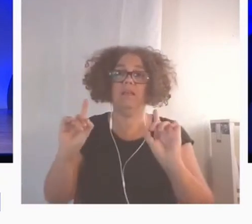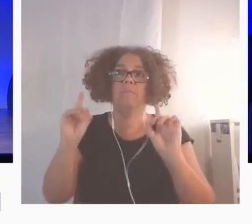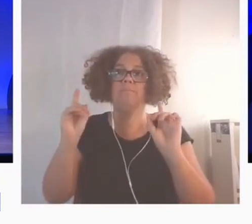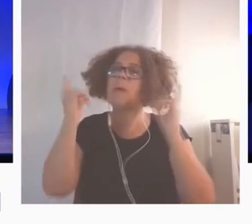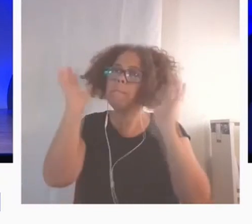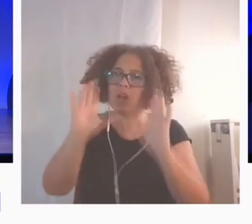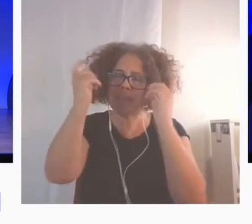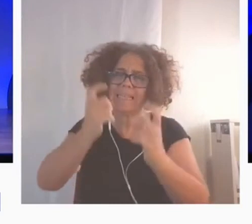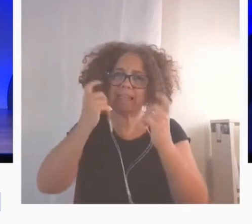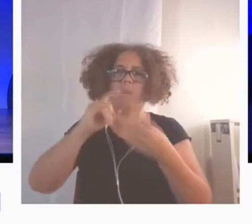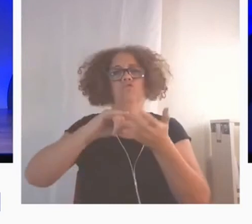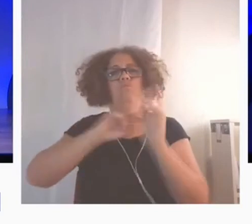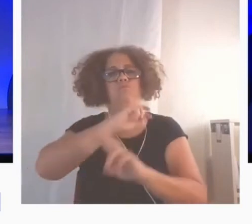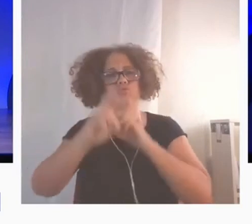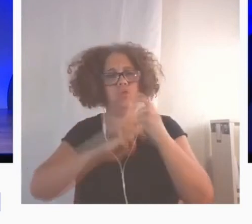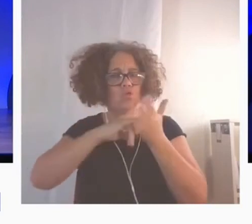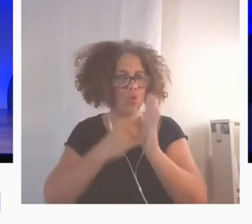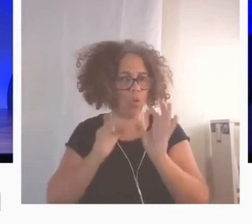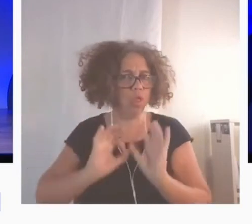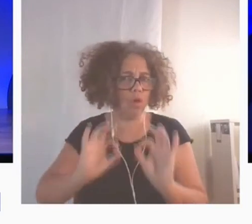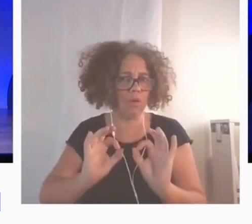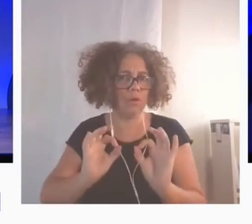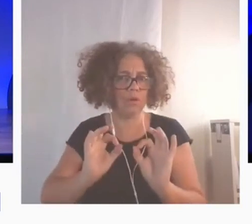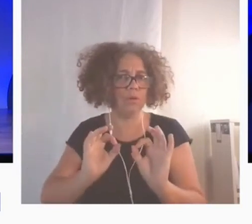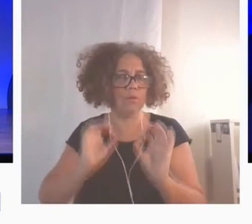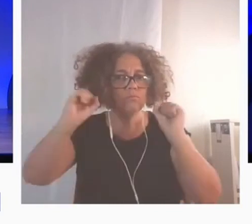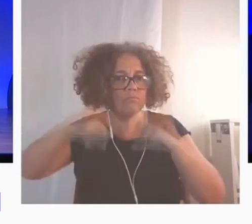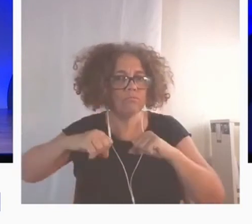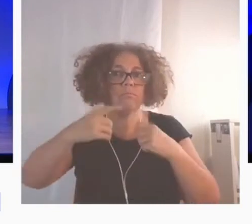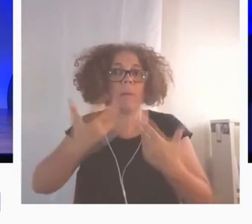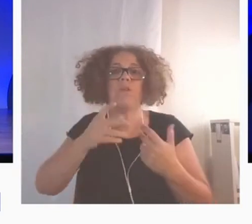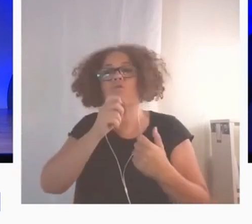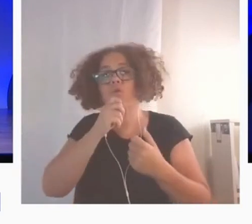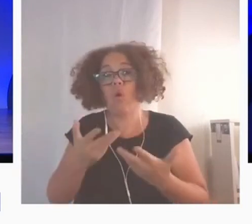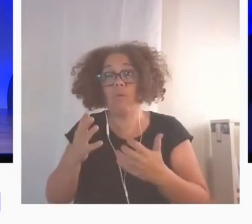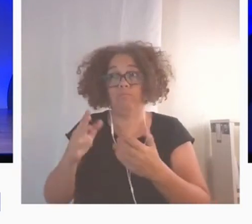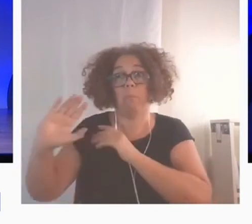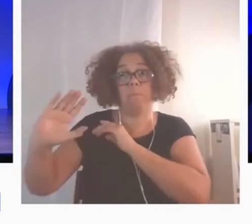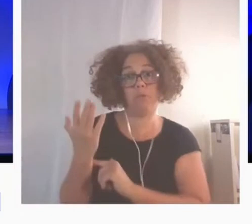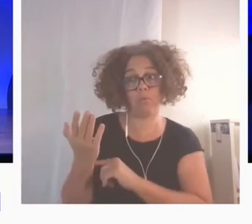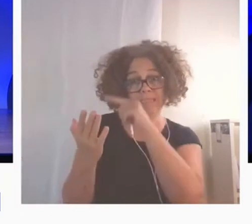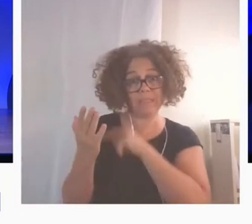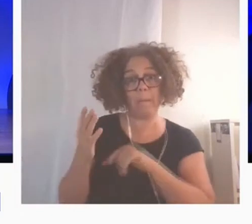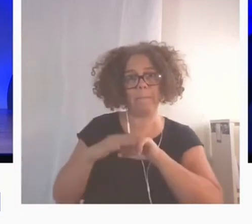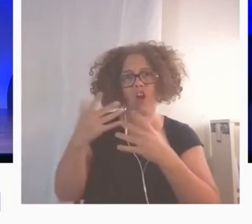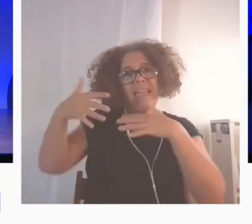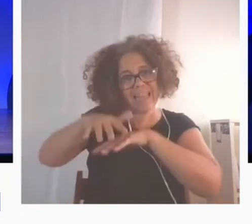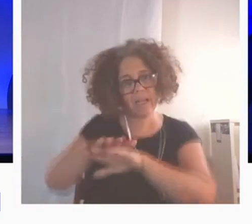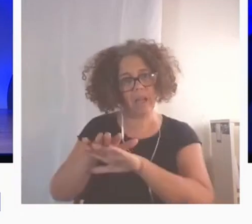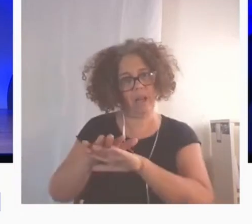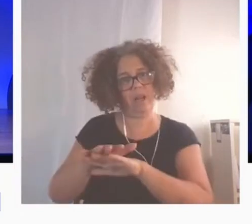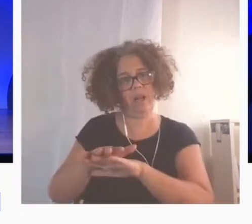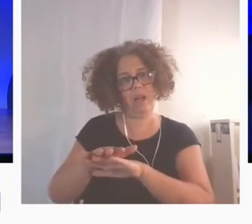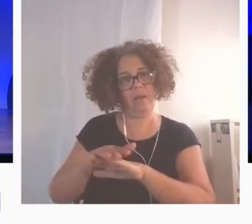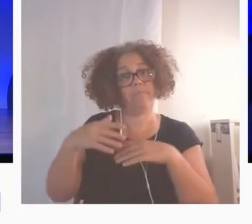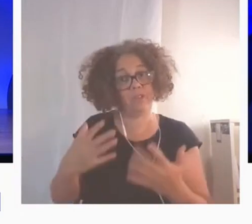esos retos concretos que vivimos en Vizcaya a través de soluciones propuestas con una mirada integral. Y para ello trabajamos